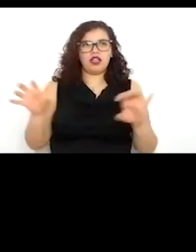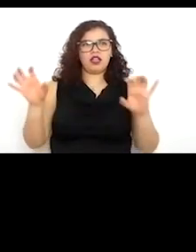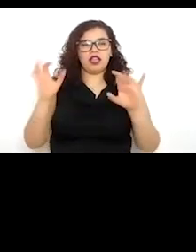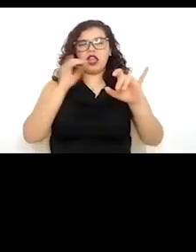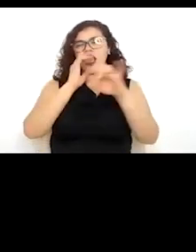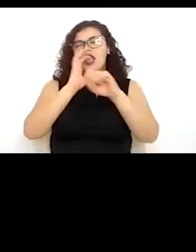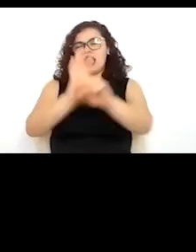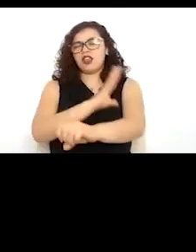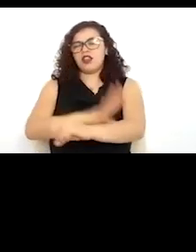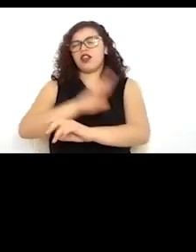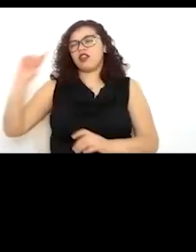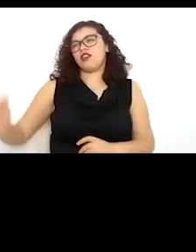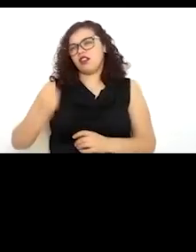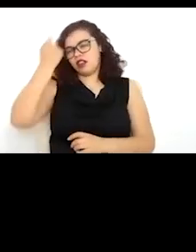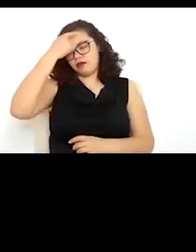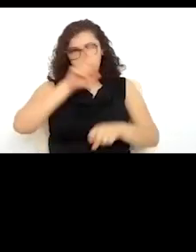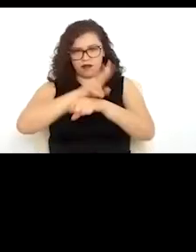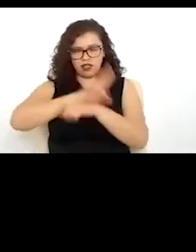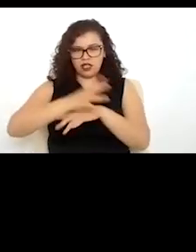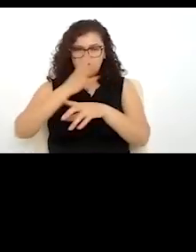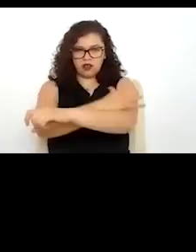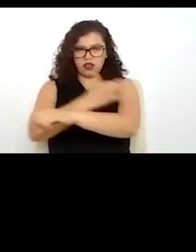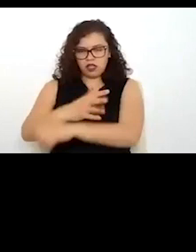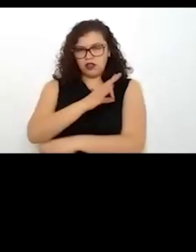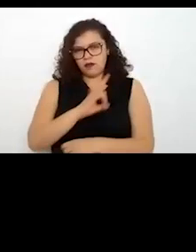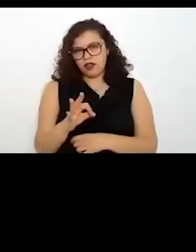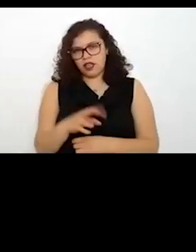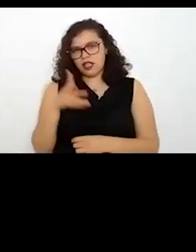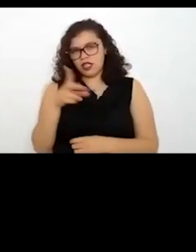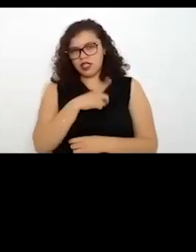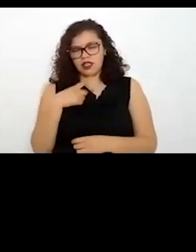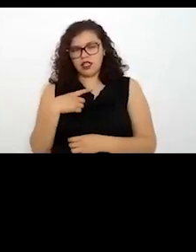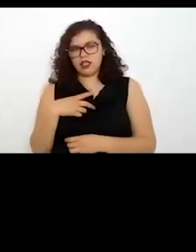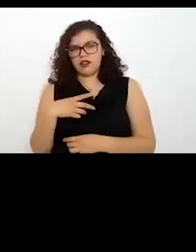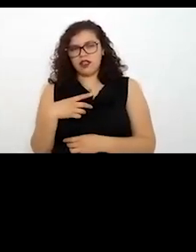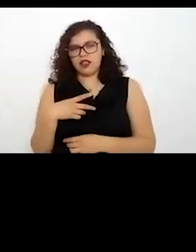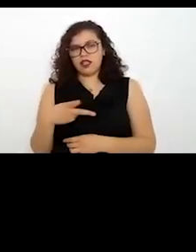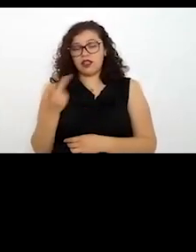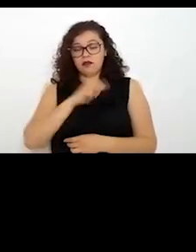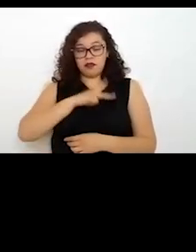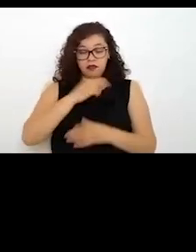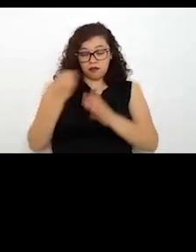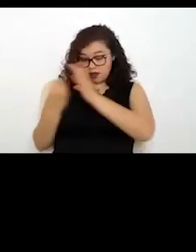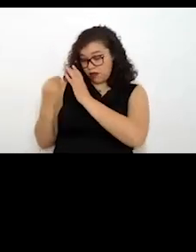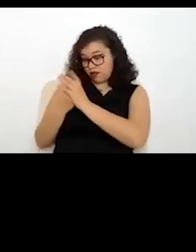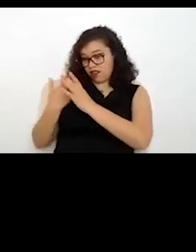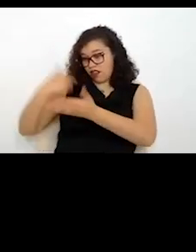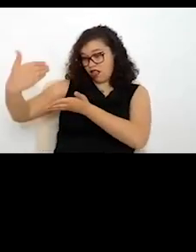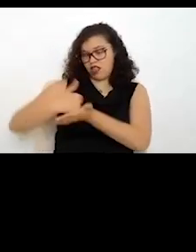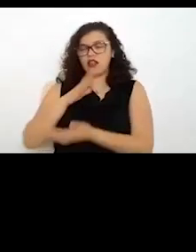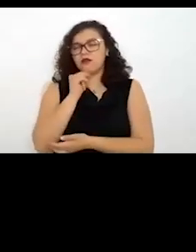y para que pueda haber una coordinación, no puede violentar en ningún momento la privacidad del empleado. Por